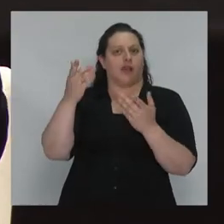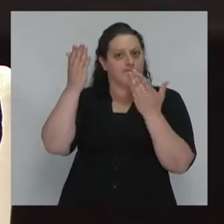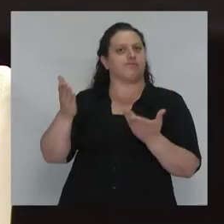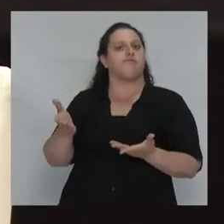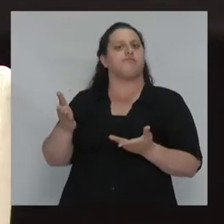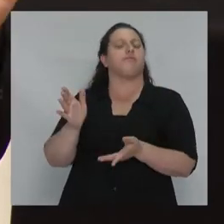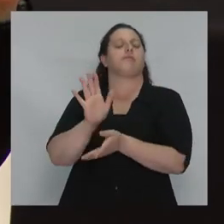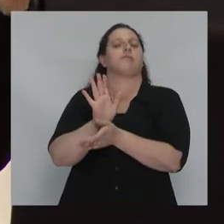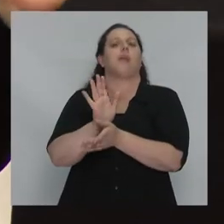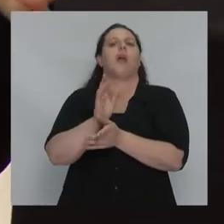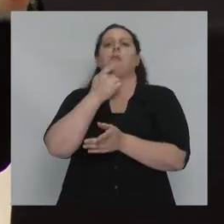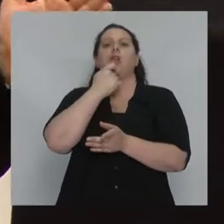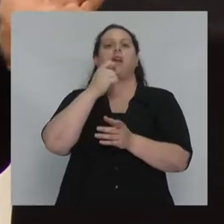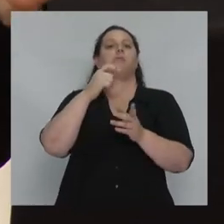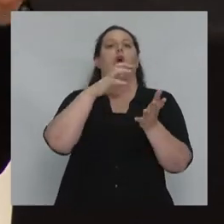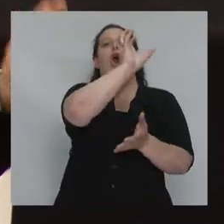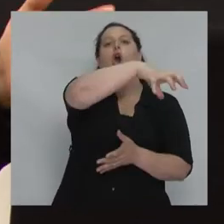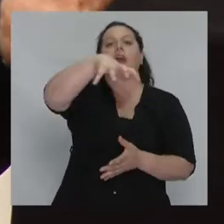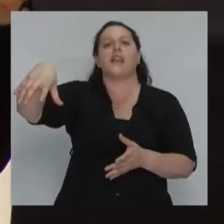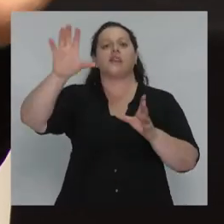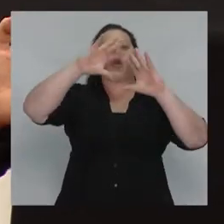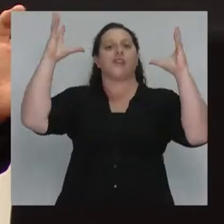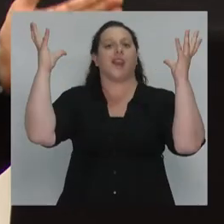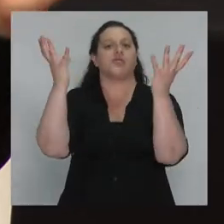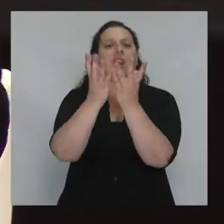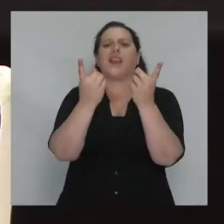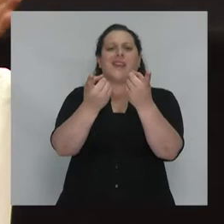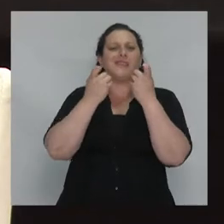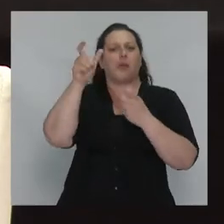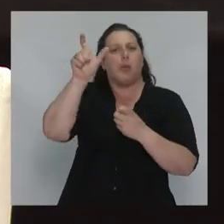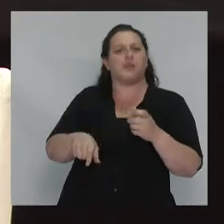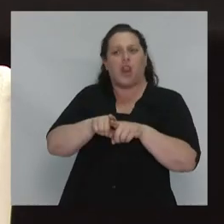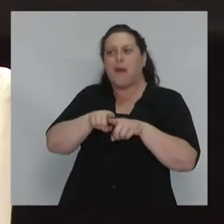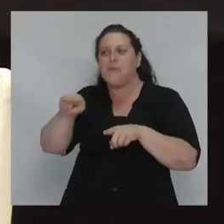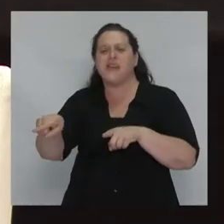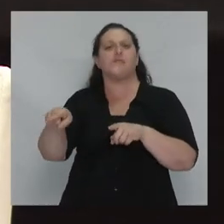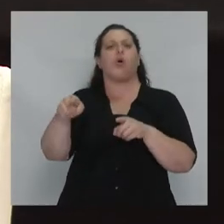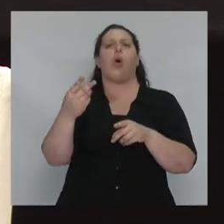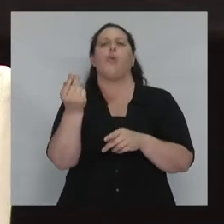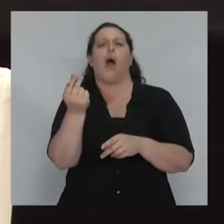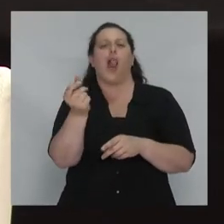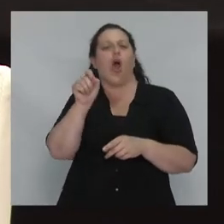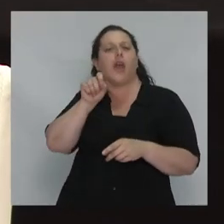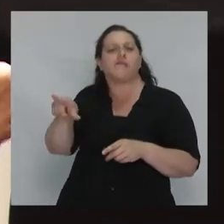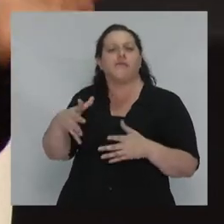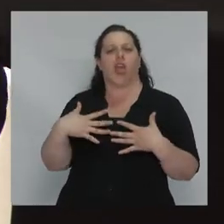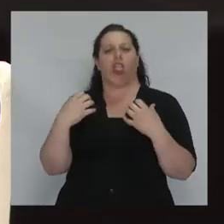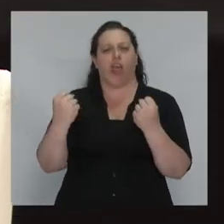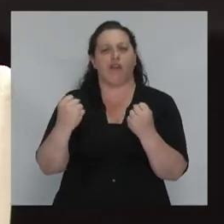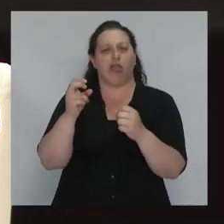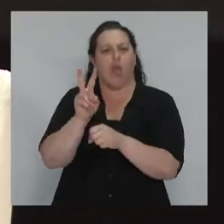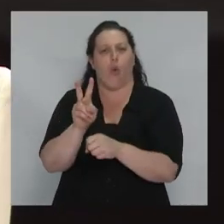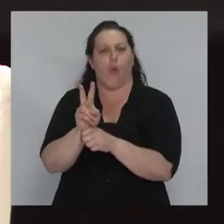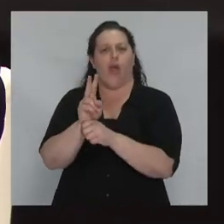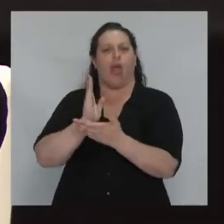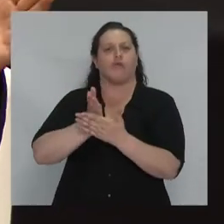organismos internacionales tenemos que tener dirigentes que defiendan los valores que le dieron origen a esos organismos internacionales. Y